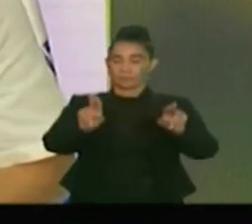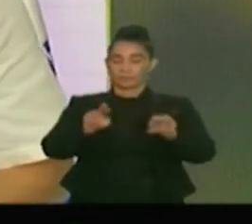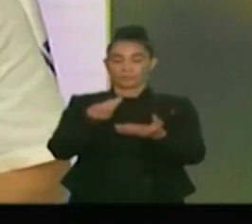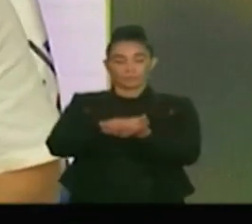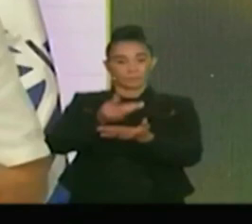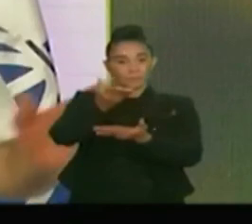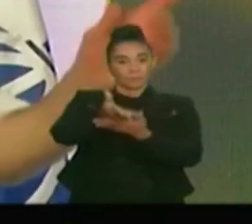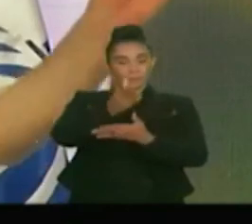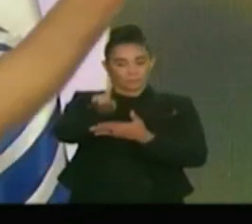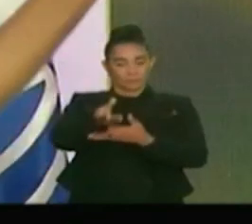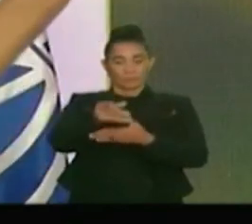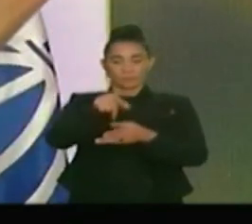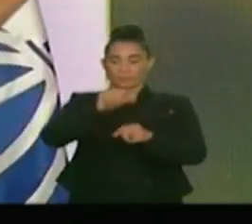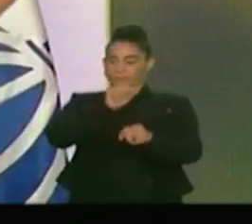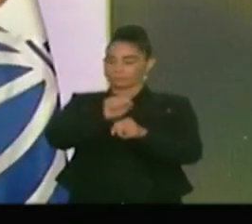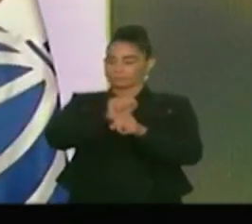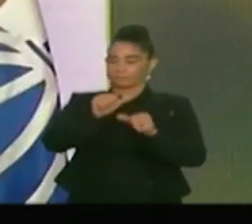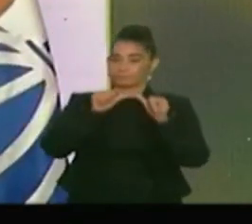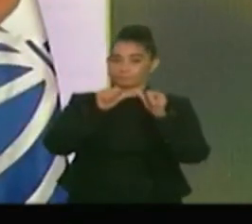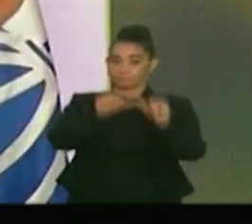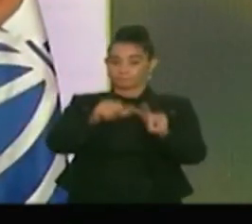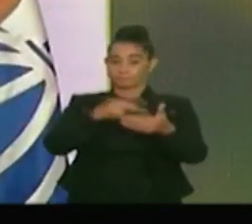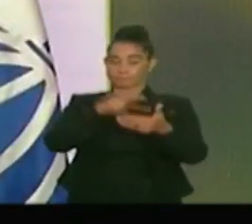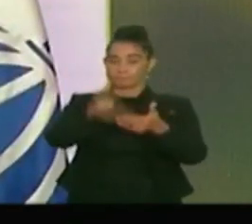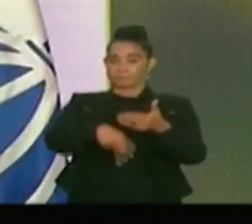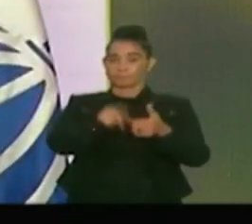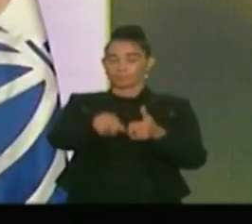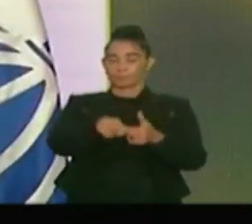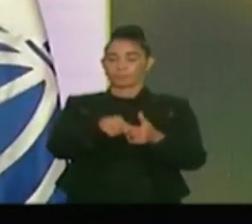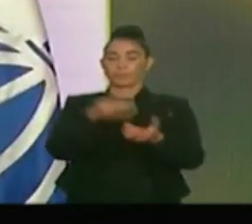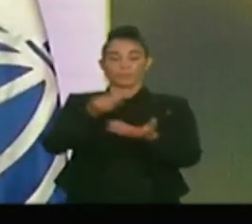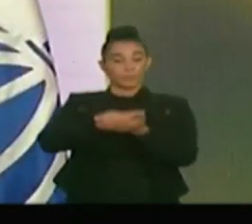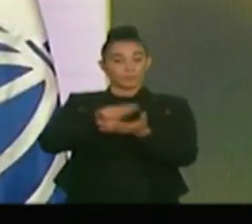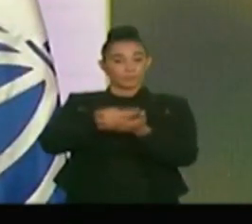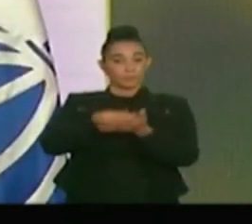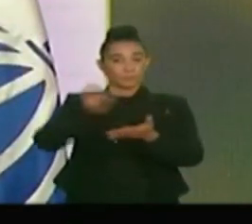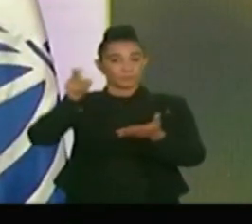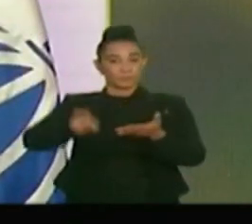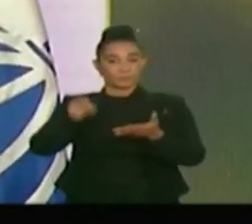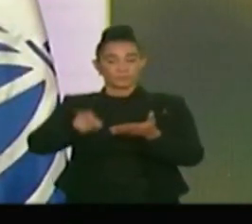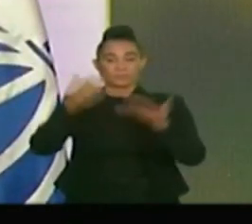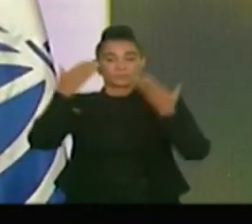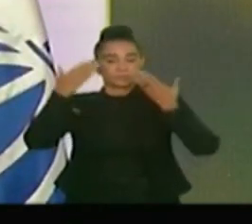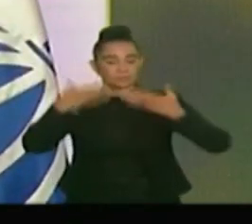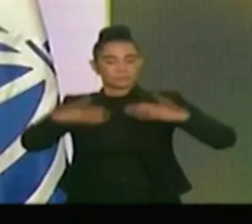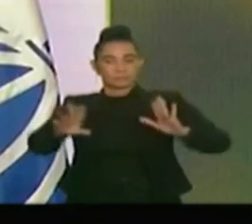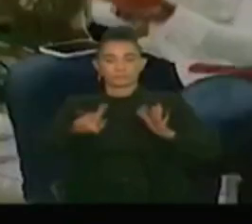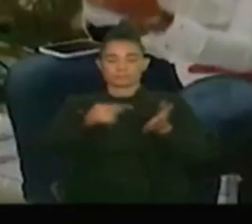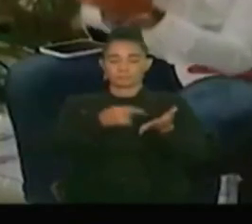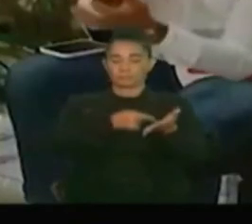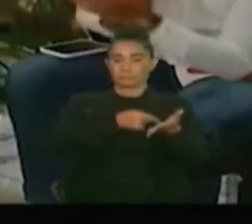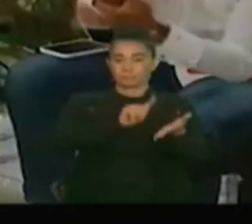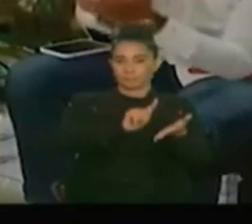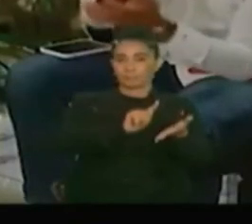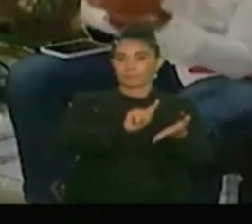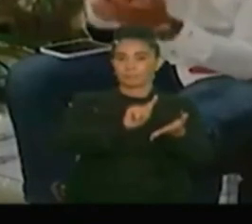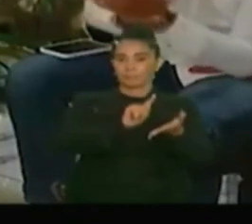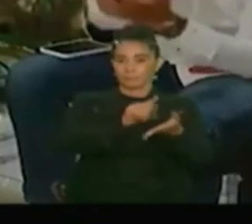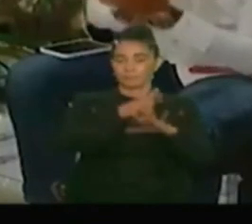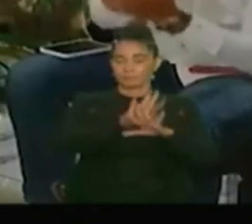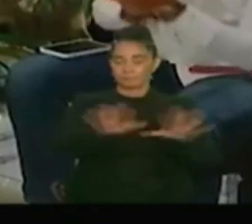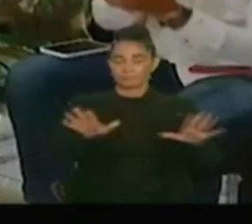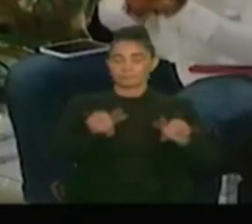recursos necesarios para este plan. Los recursos necesarios ya están